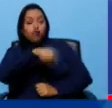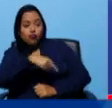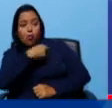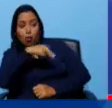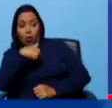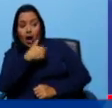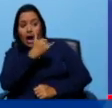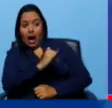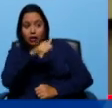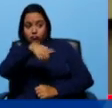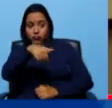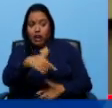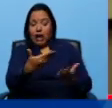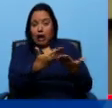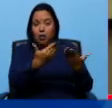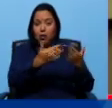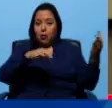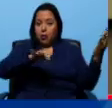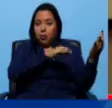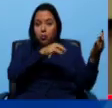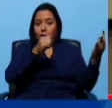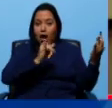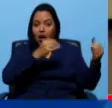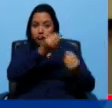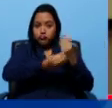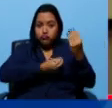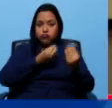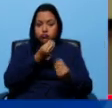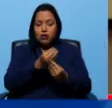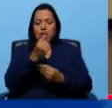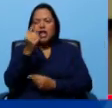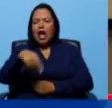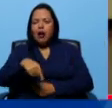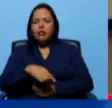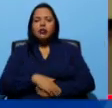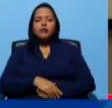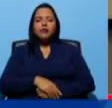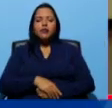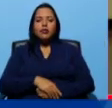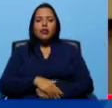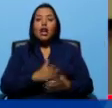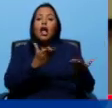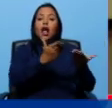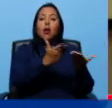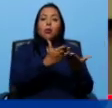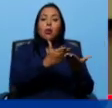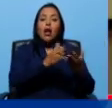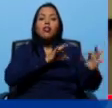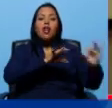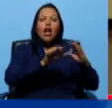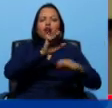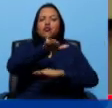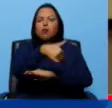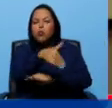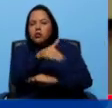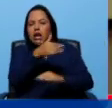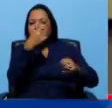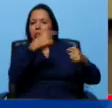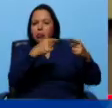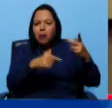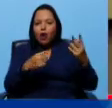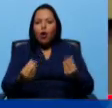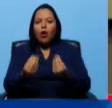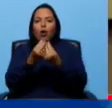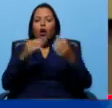Complejo Educativo Leonardo Infante. Fue creada también el Salón de Usos Múltiples de Música con la